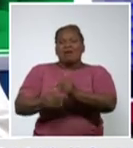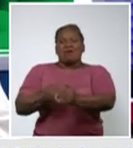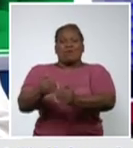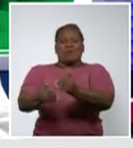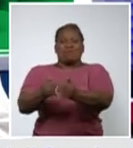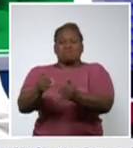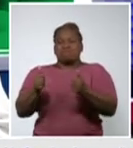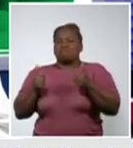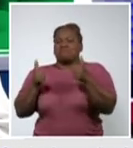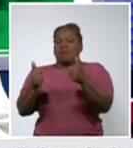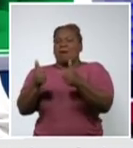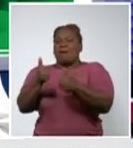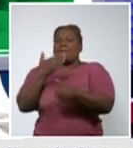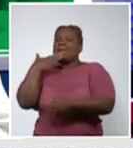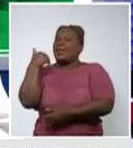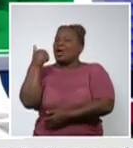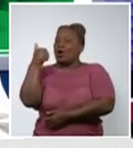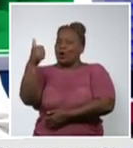es más favorable.